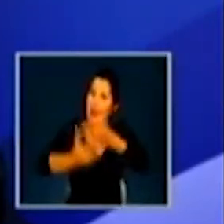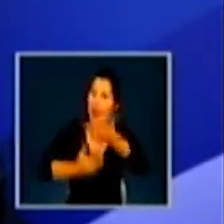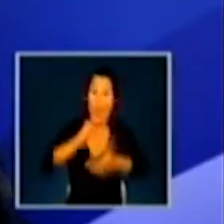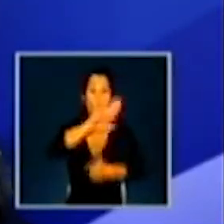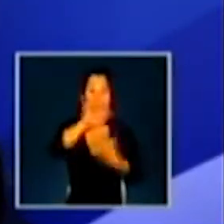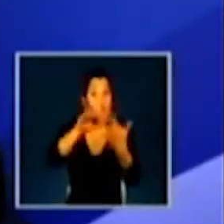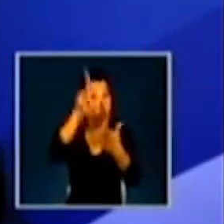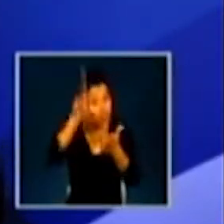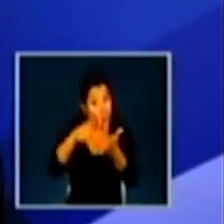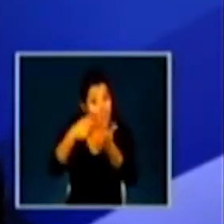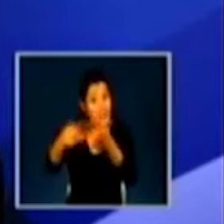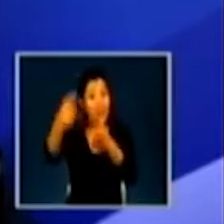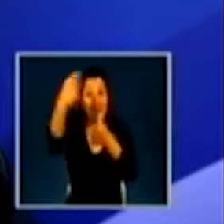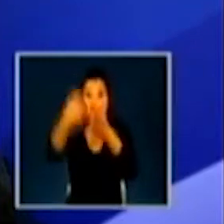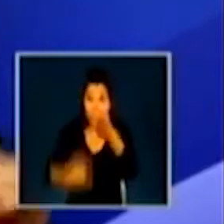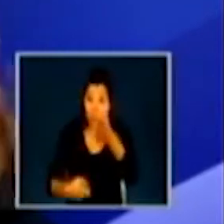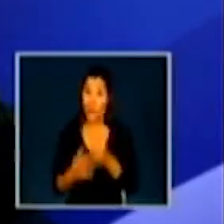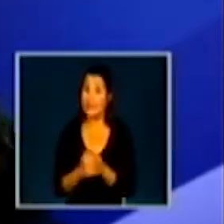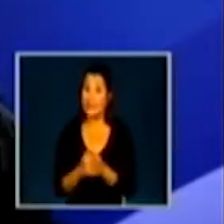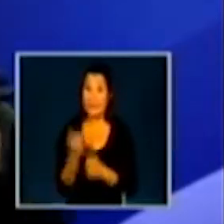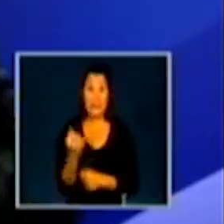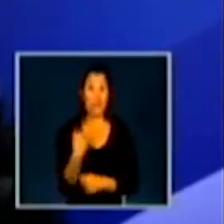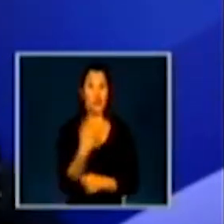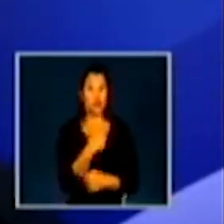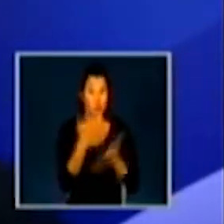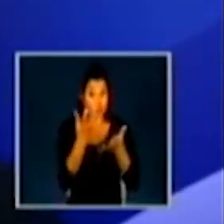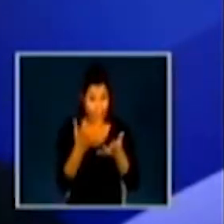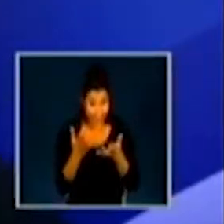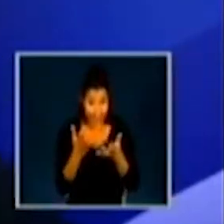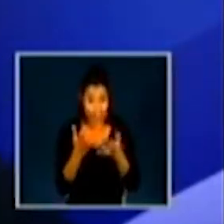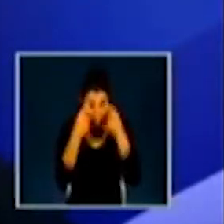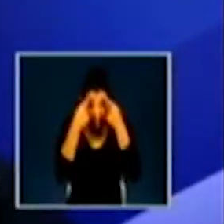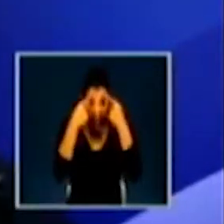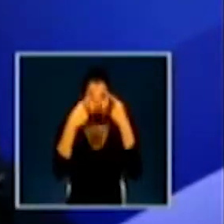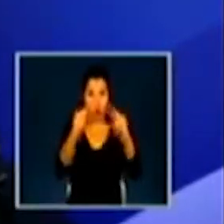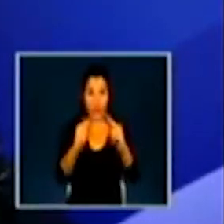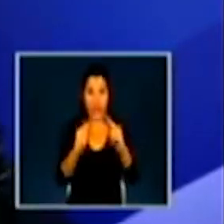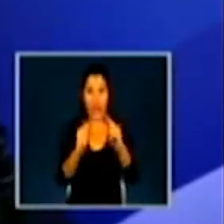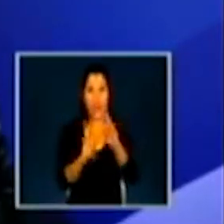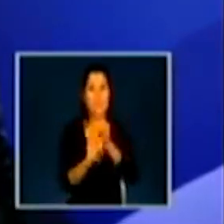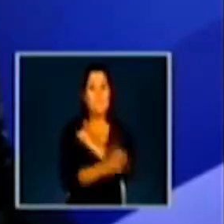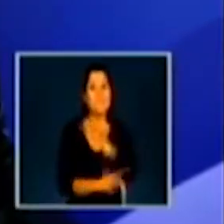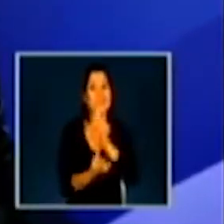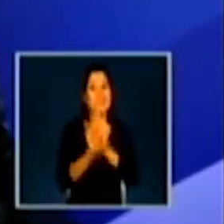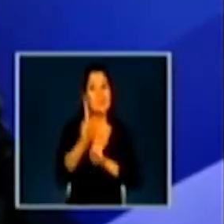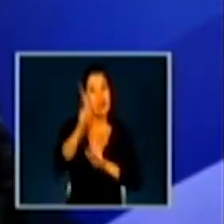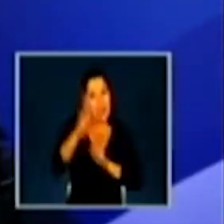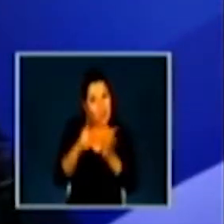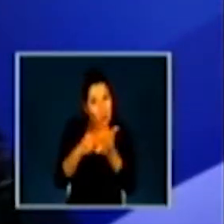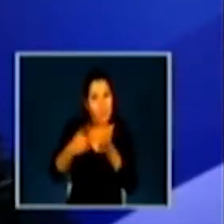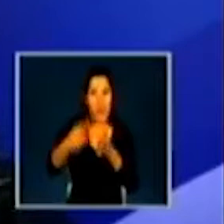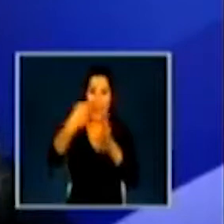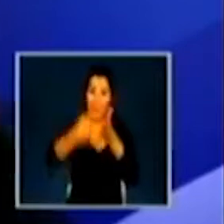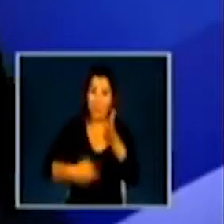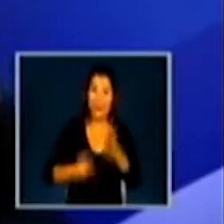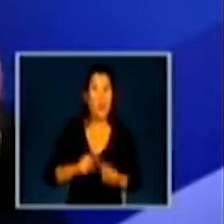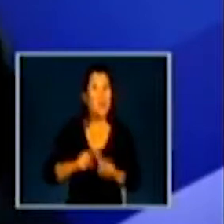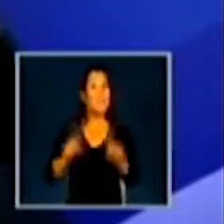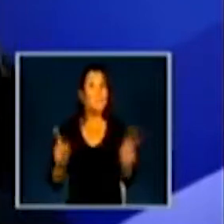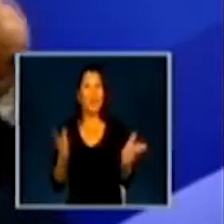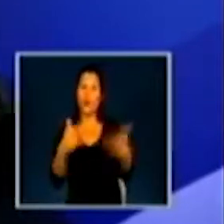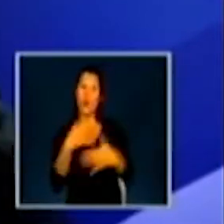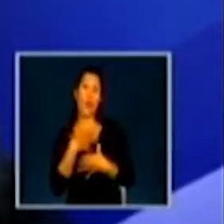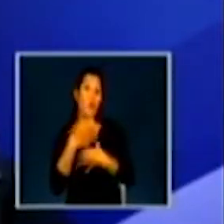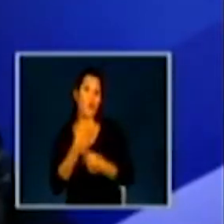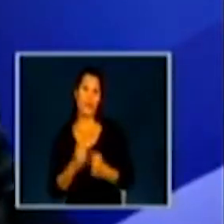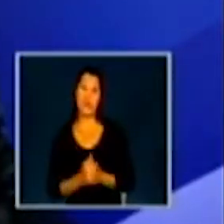impuestos y si esperamos ser un país desarrollado, pagar impuestos como país desarrollado. Pero no hay confianza en eso. ¿Por qué? Porque la gente no